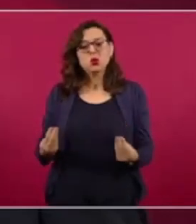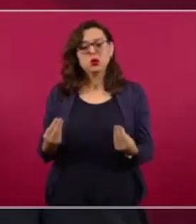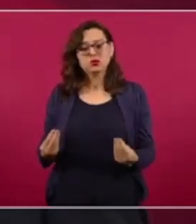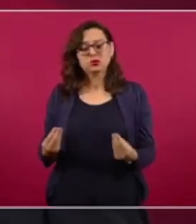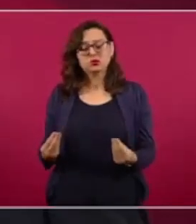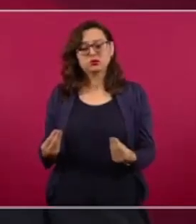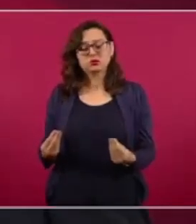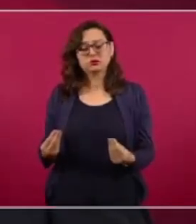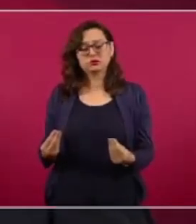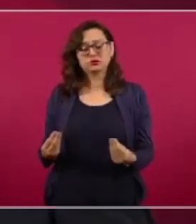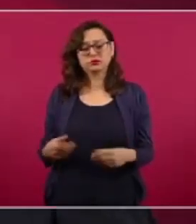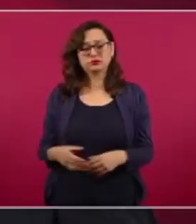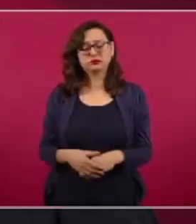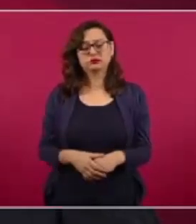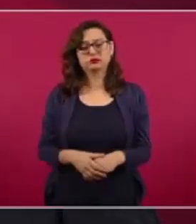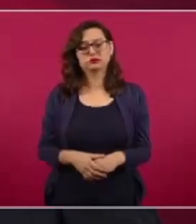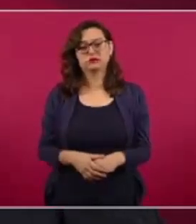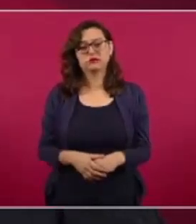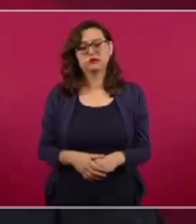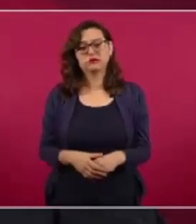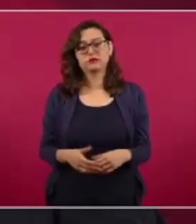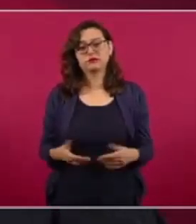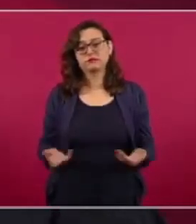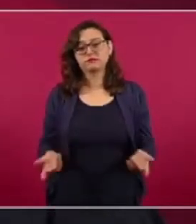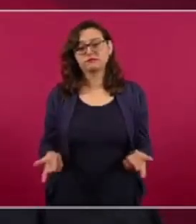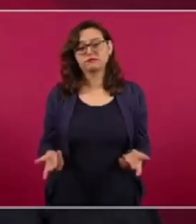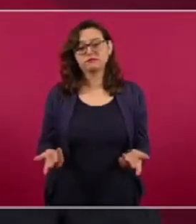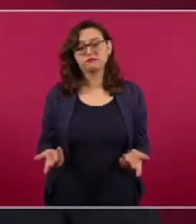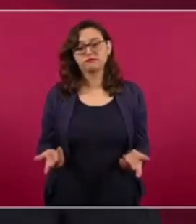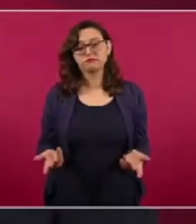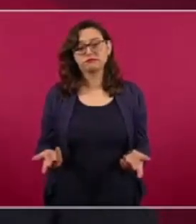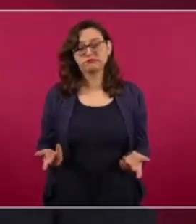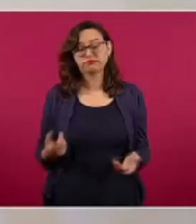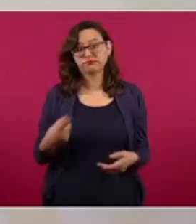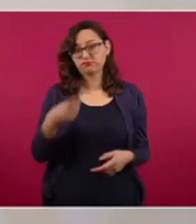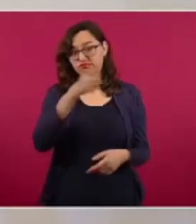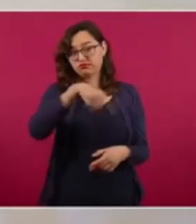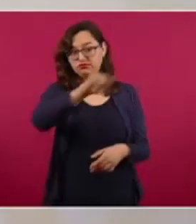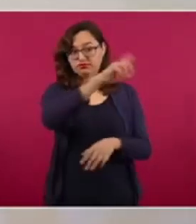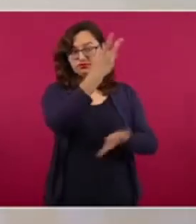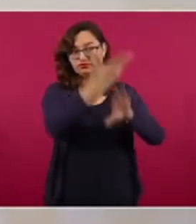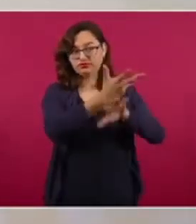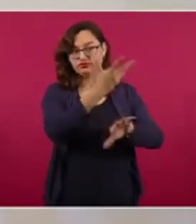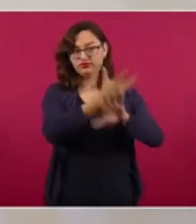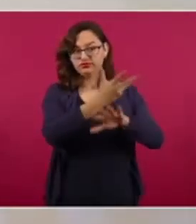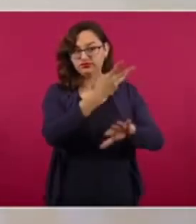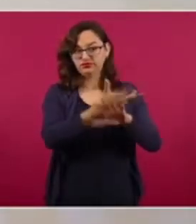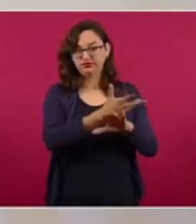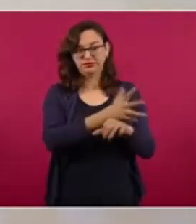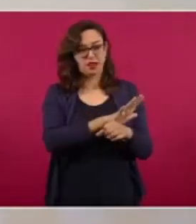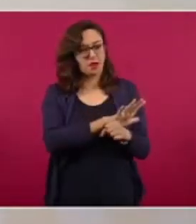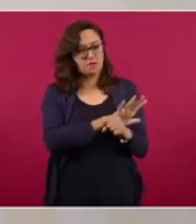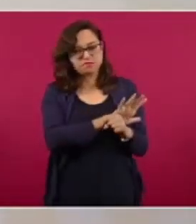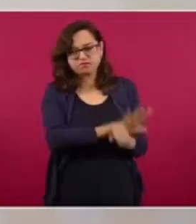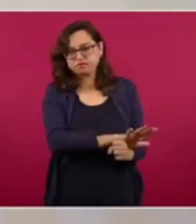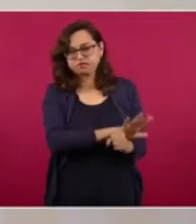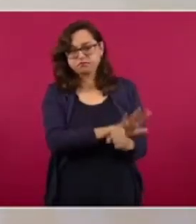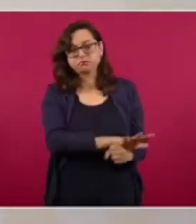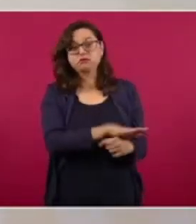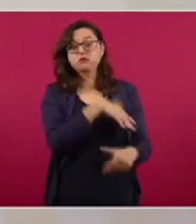Entonces, ellos tienen mucha influencia y como vienen